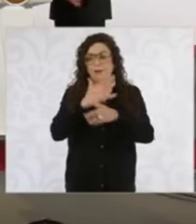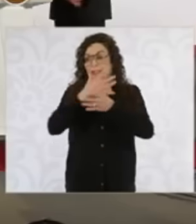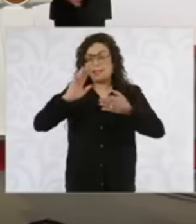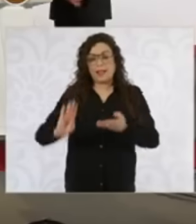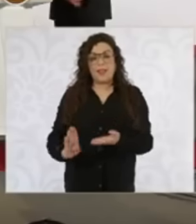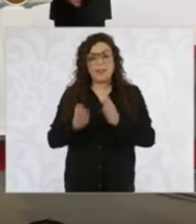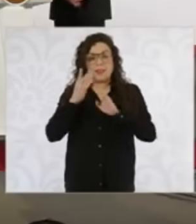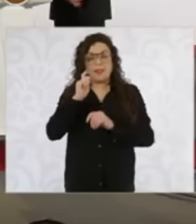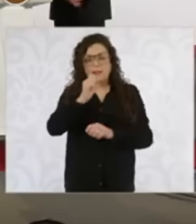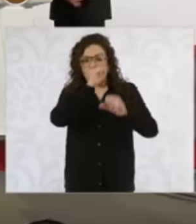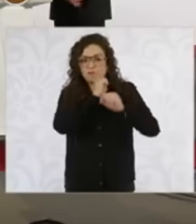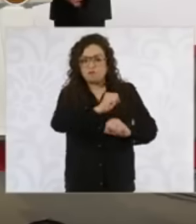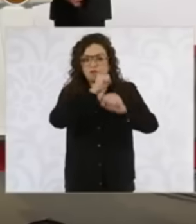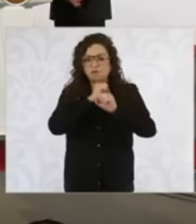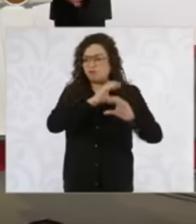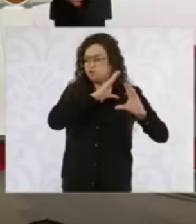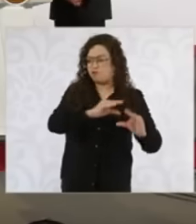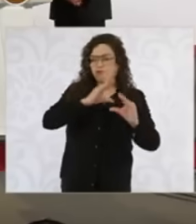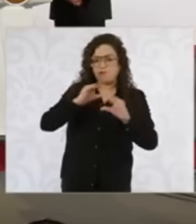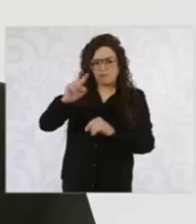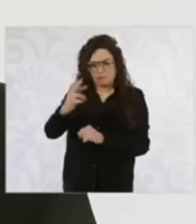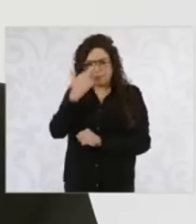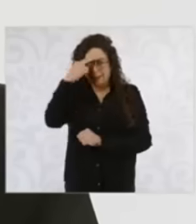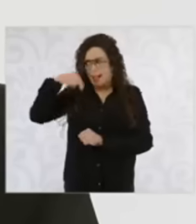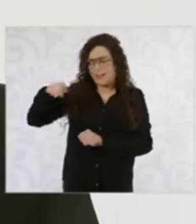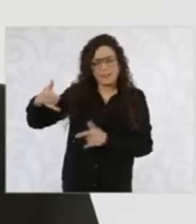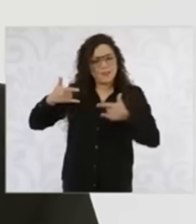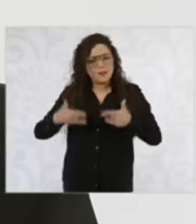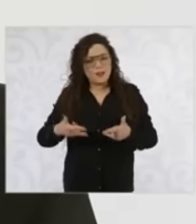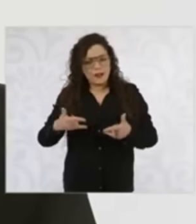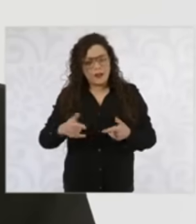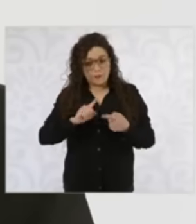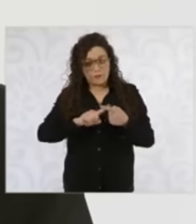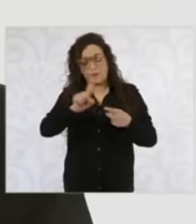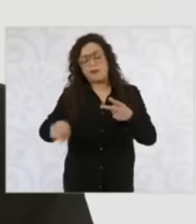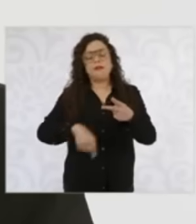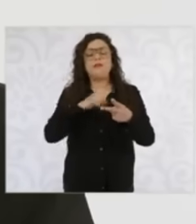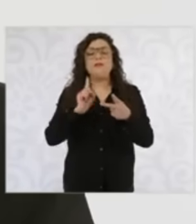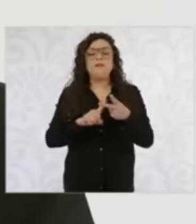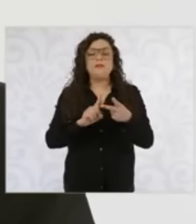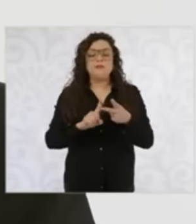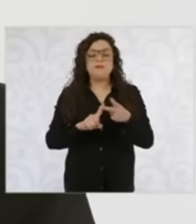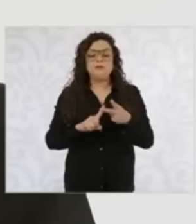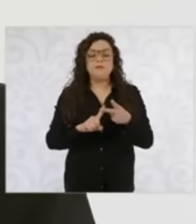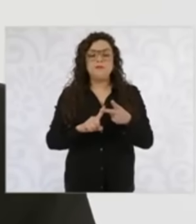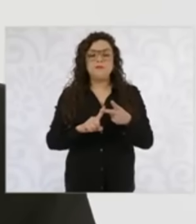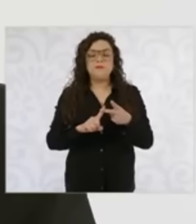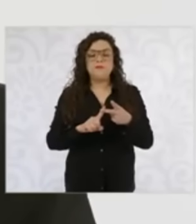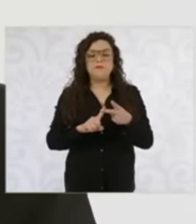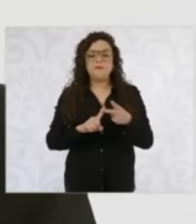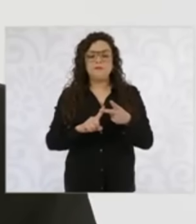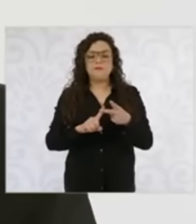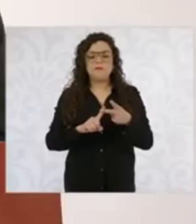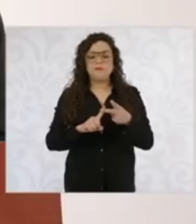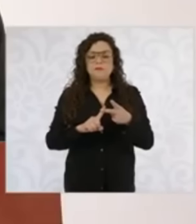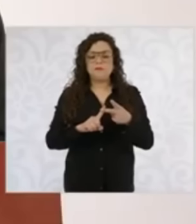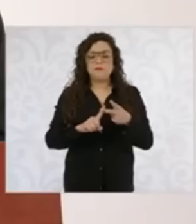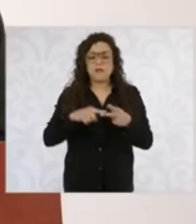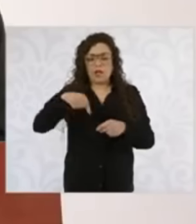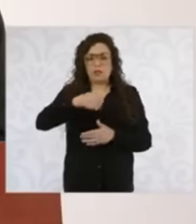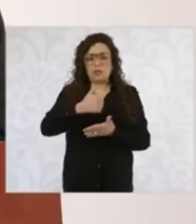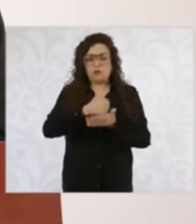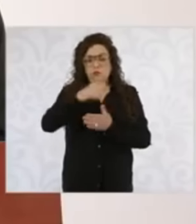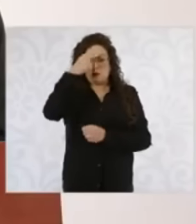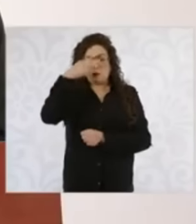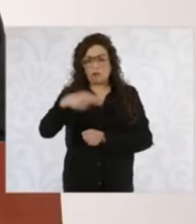ahora les platico otras cosas, hubo una reducción en los, en una parte que tiene que ver